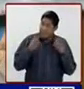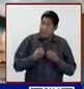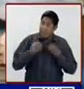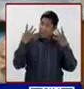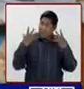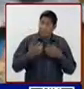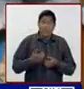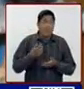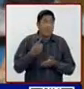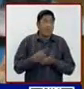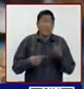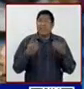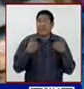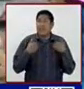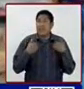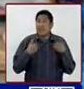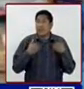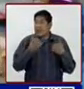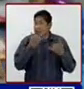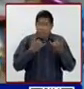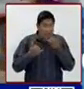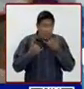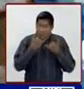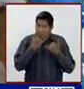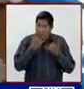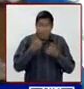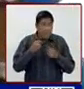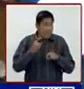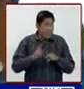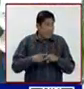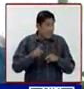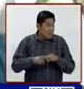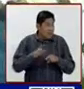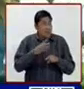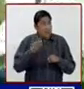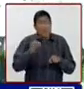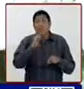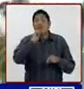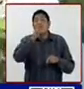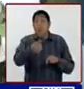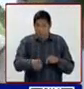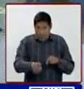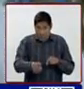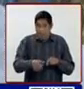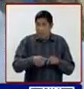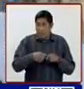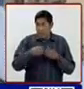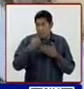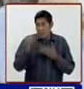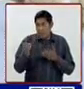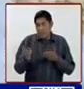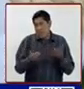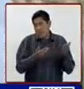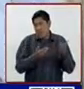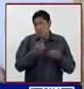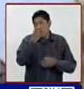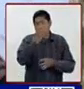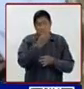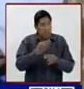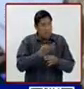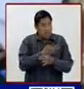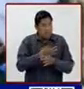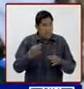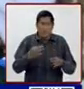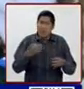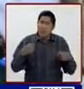ellos, de los que tienen, hablo de los propietarios de las ñatitas. Y bueno, mañana inclusive las van a llevar a una misa. Y ahí